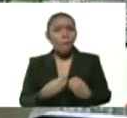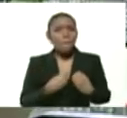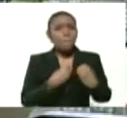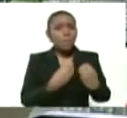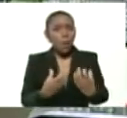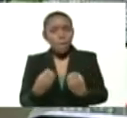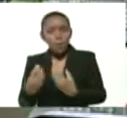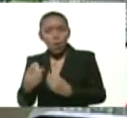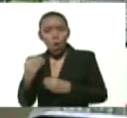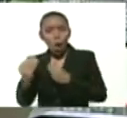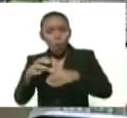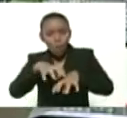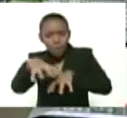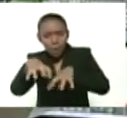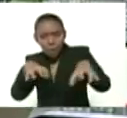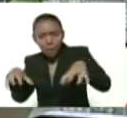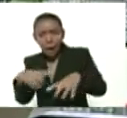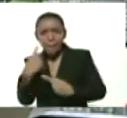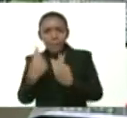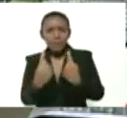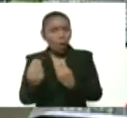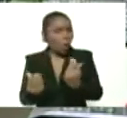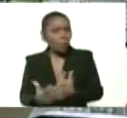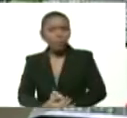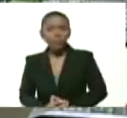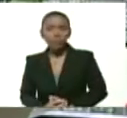estos pacientes?